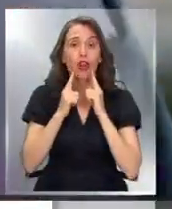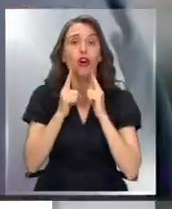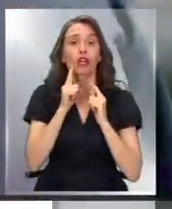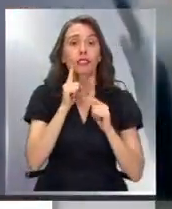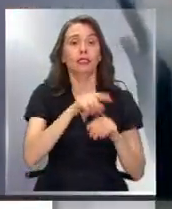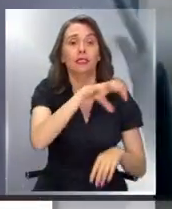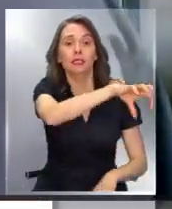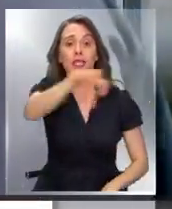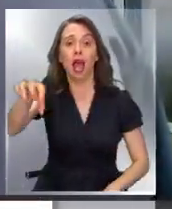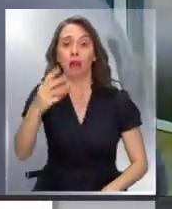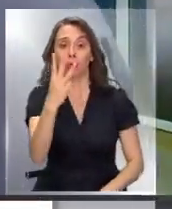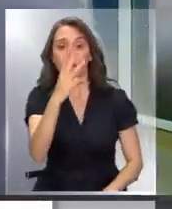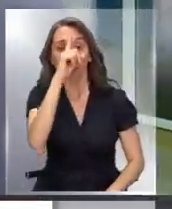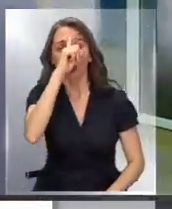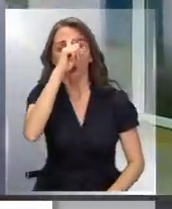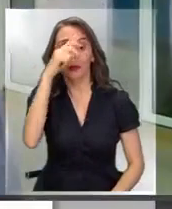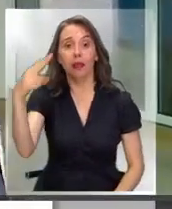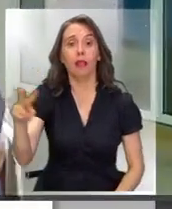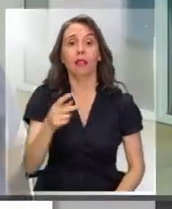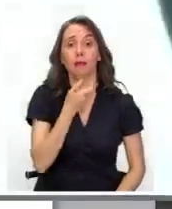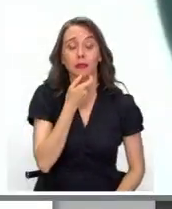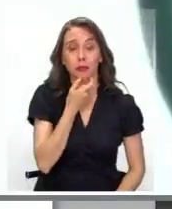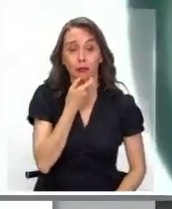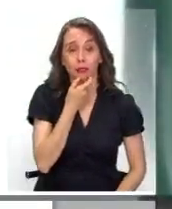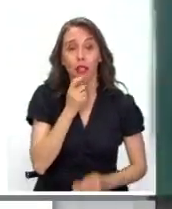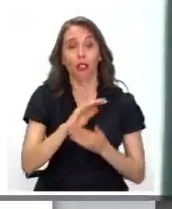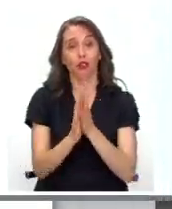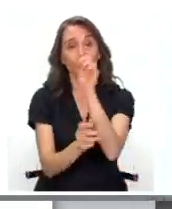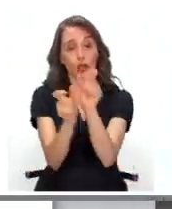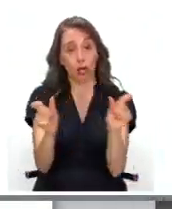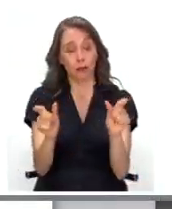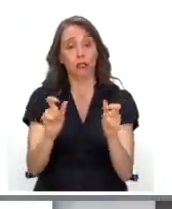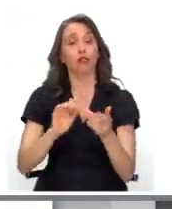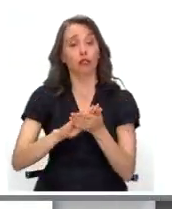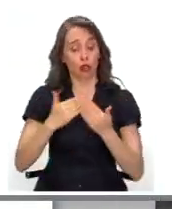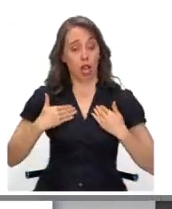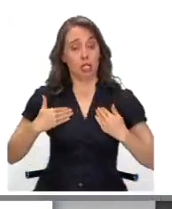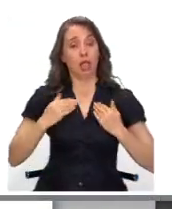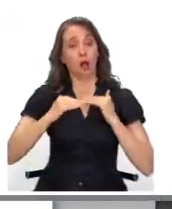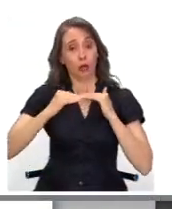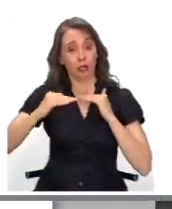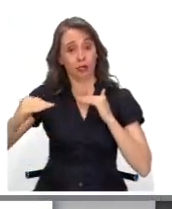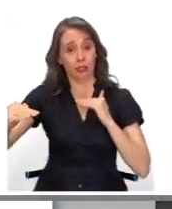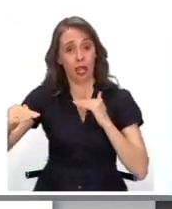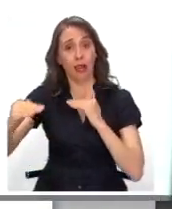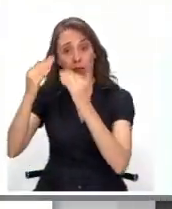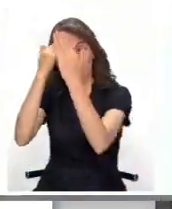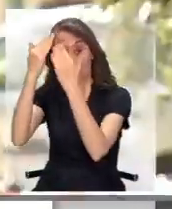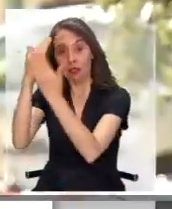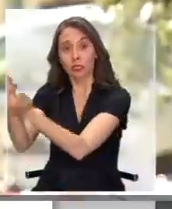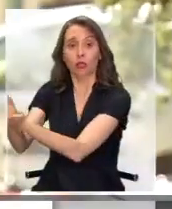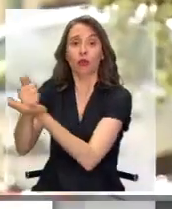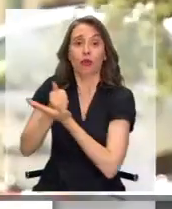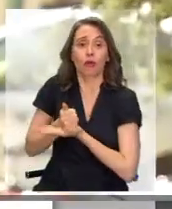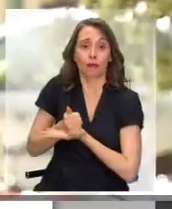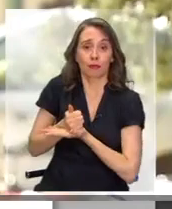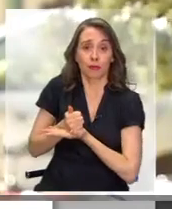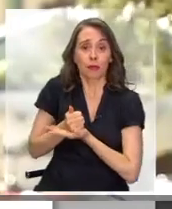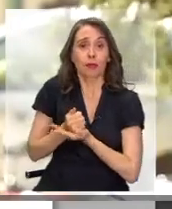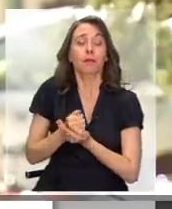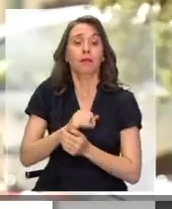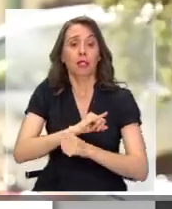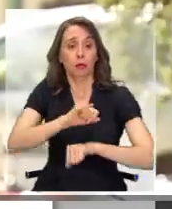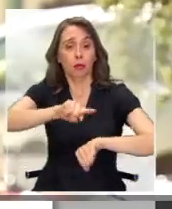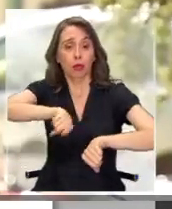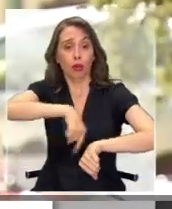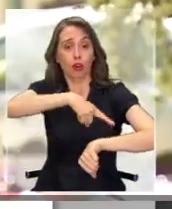centros asistenciales de mendoza todos están estables y recibirán apoyo psicológico a medida que han ido pasando